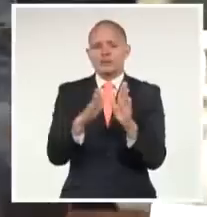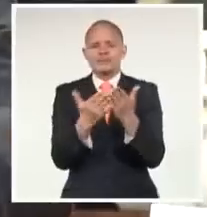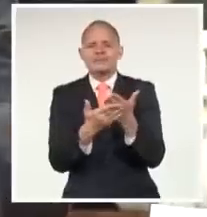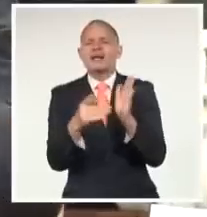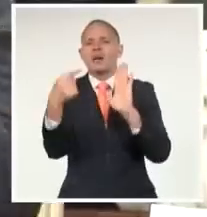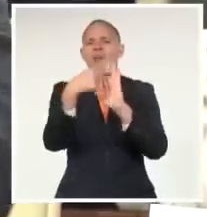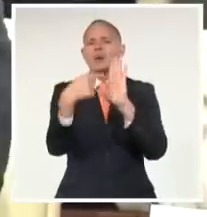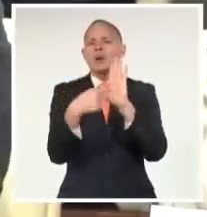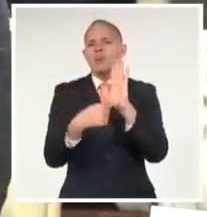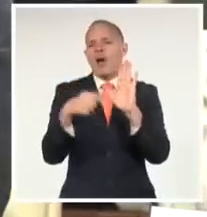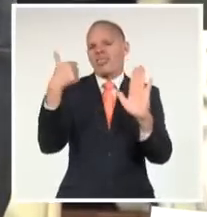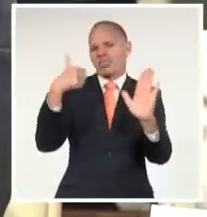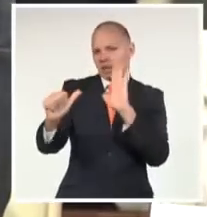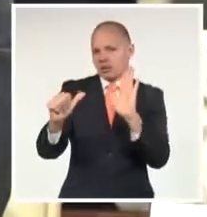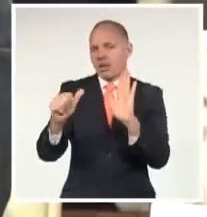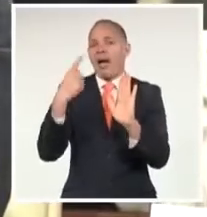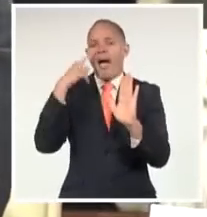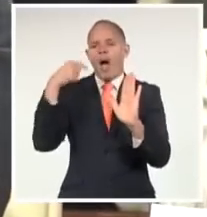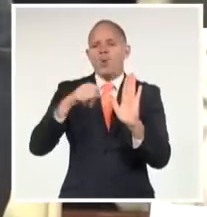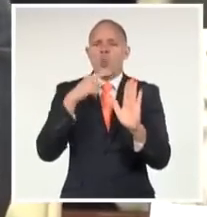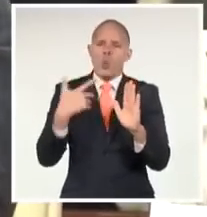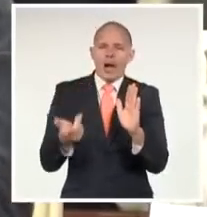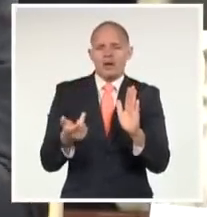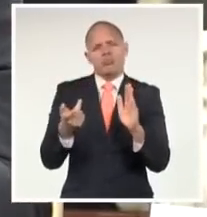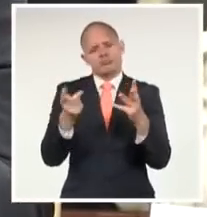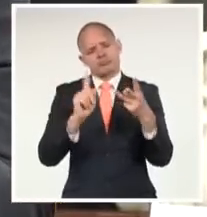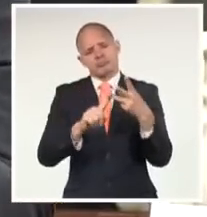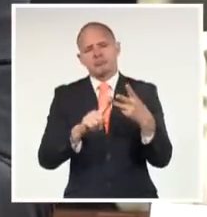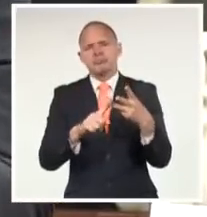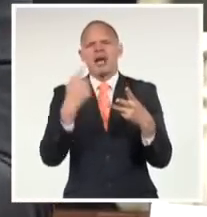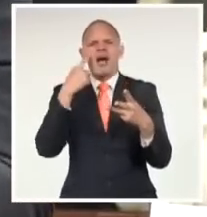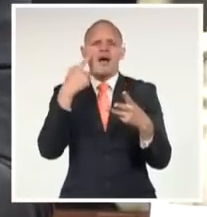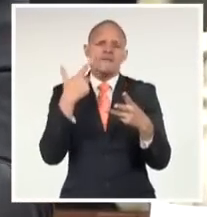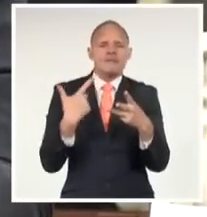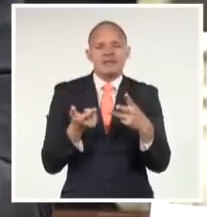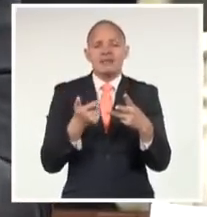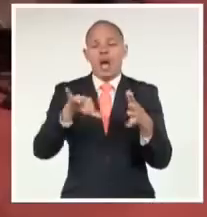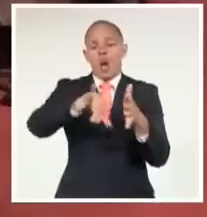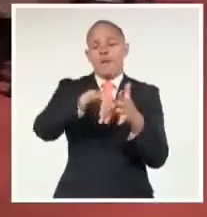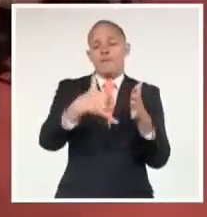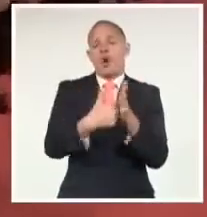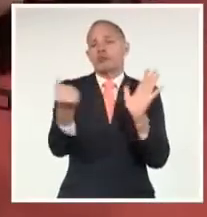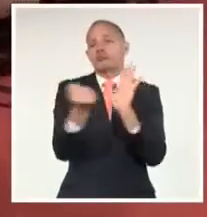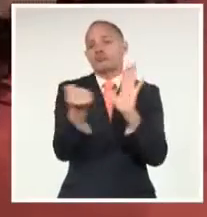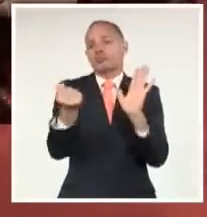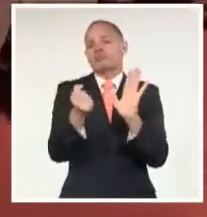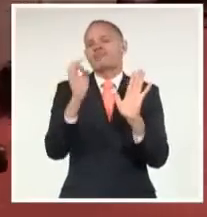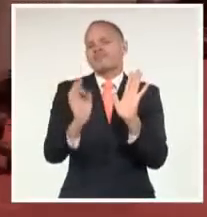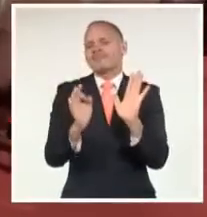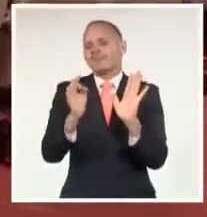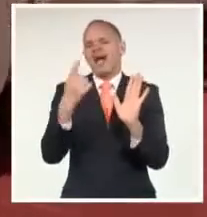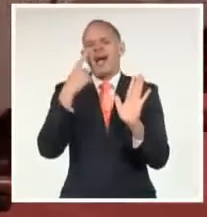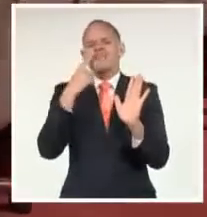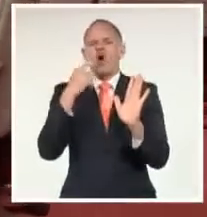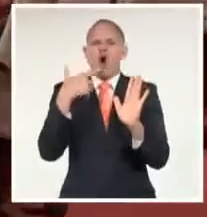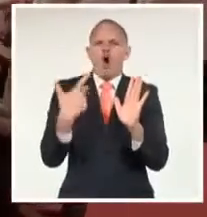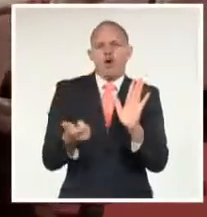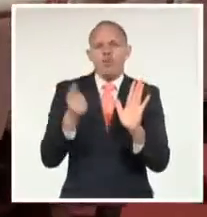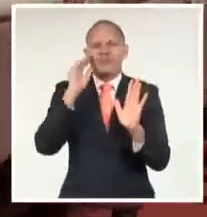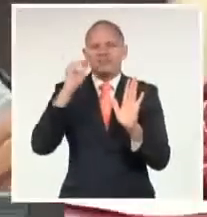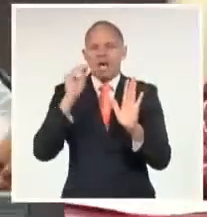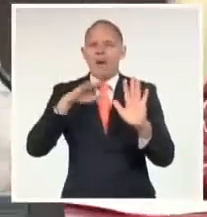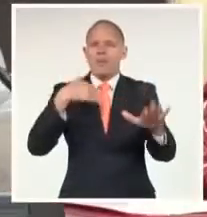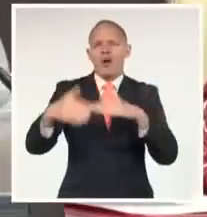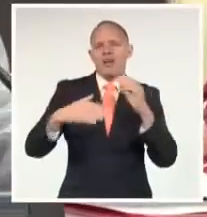10 temas que incluyó, entre otros tópicos, la aprobación del proyecto del decreto ley sobre la mediación de conflictos,